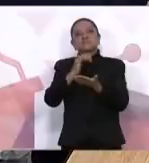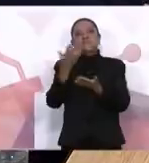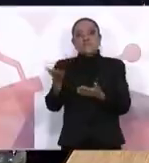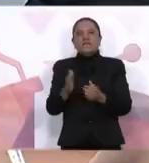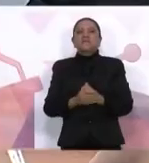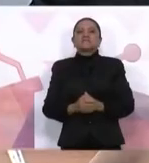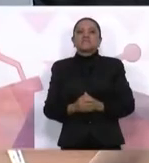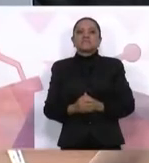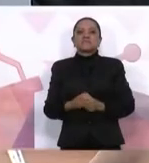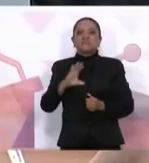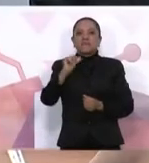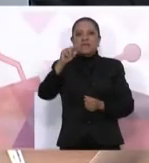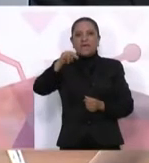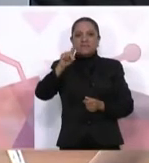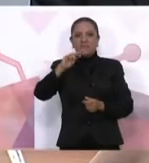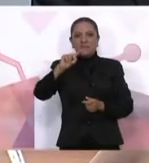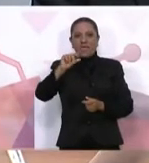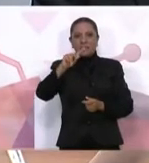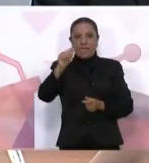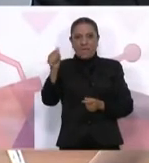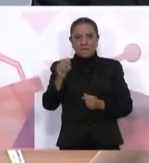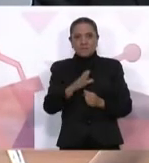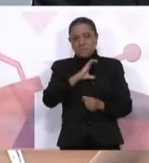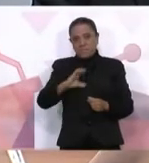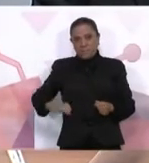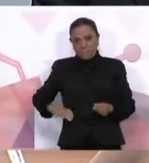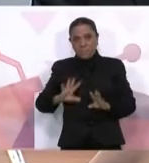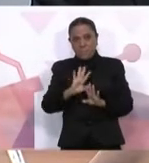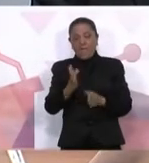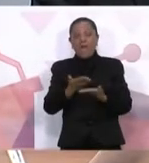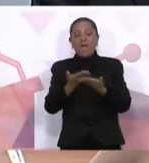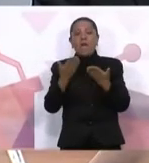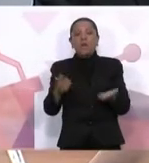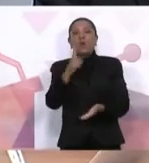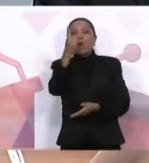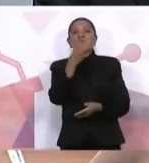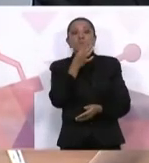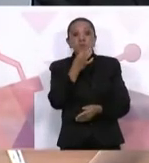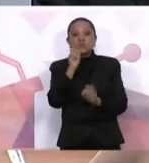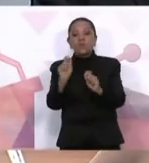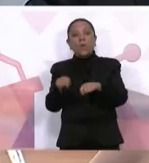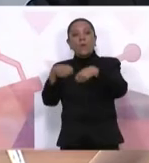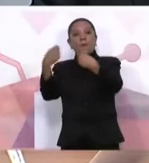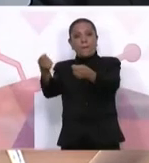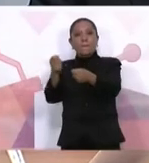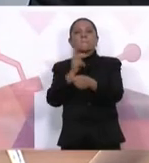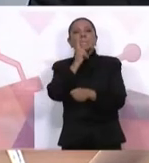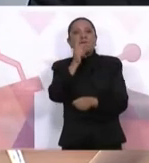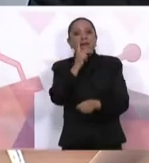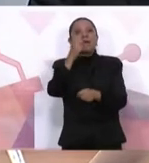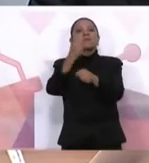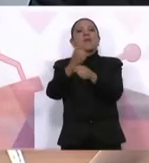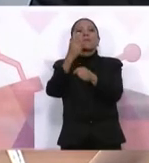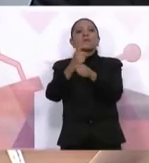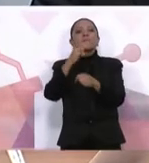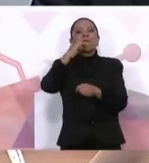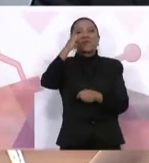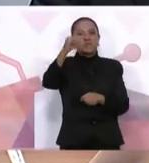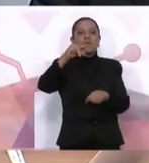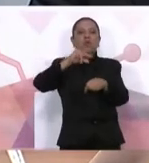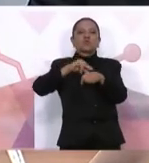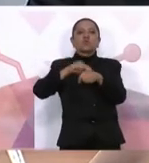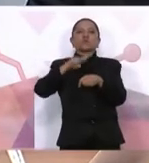a continuación y hasta por un minuto cedemos el uso de la palabra para su primer mensaje de la ronda inicial al doctor víctor manuel caballero solano